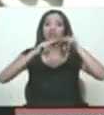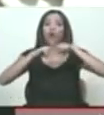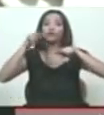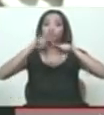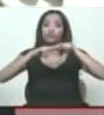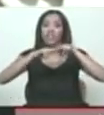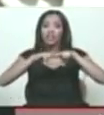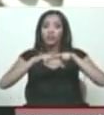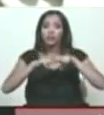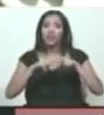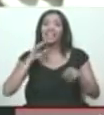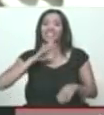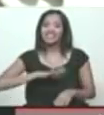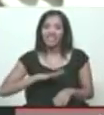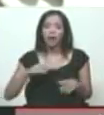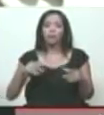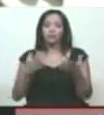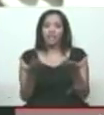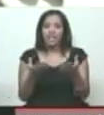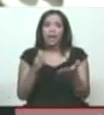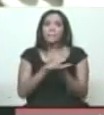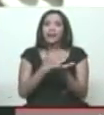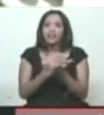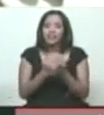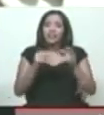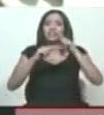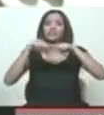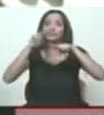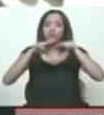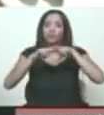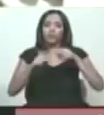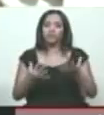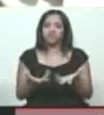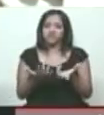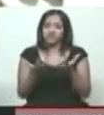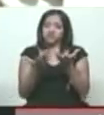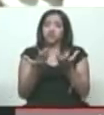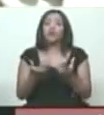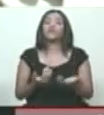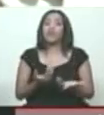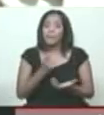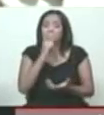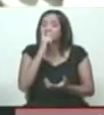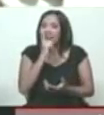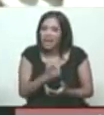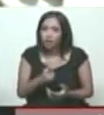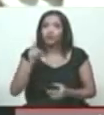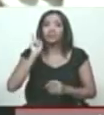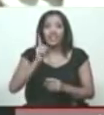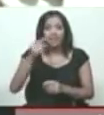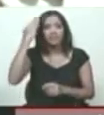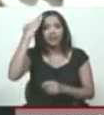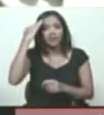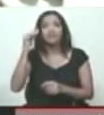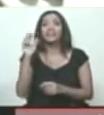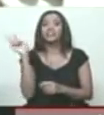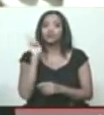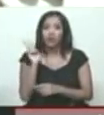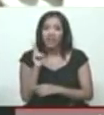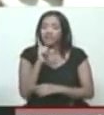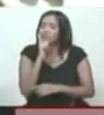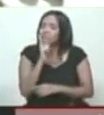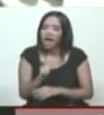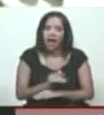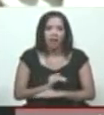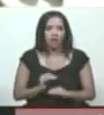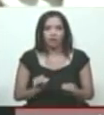en la fase de reconstrucción de lo quemado. Lo quemado fue muy grave, debe saber Venezuela. Y en medio de